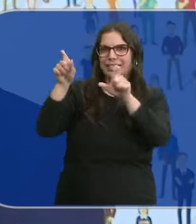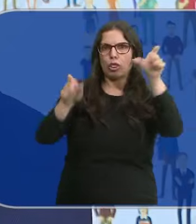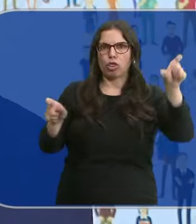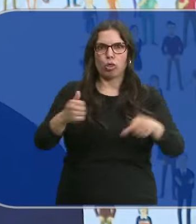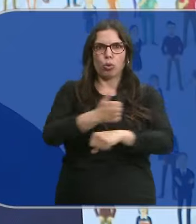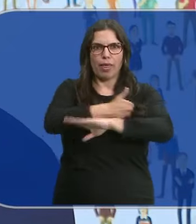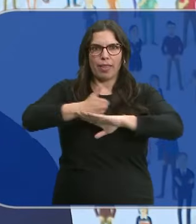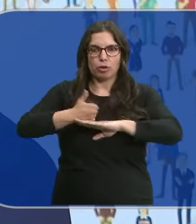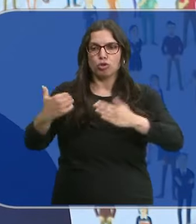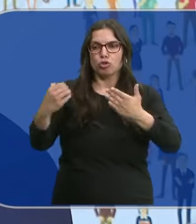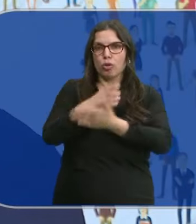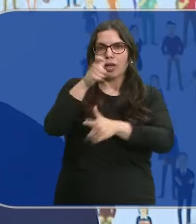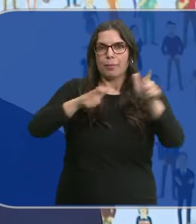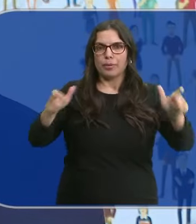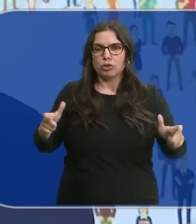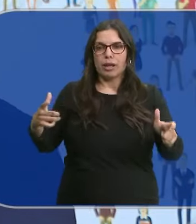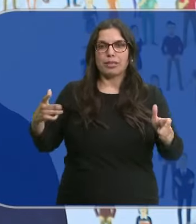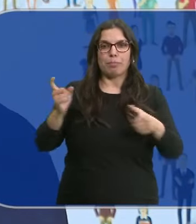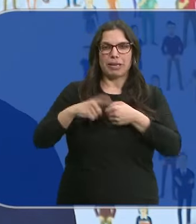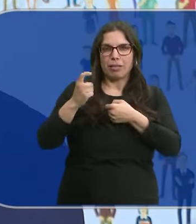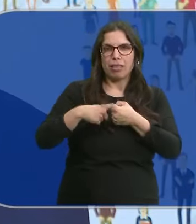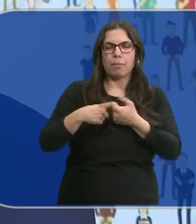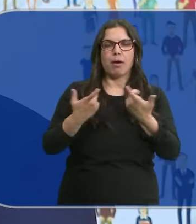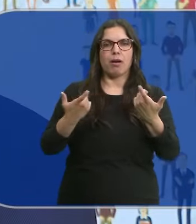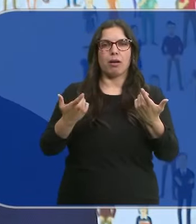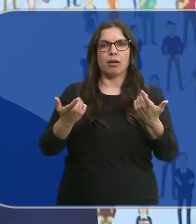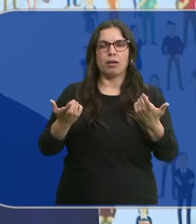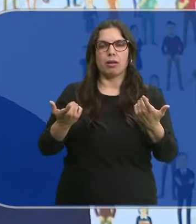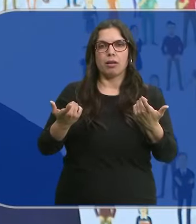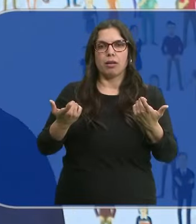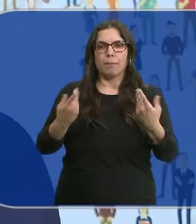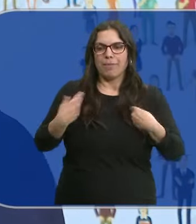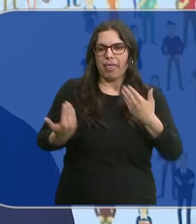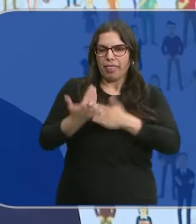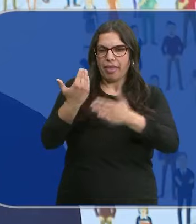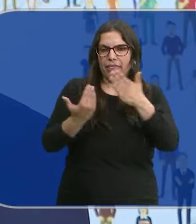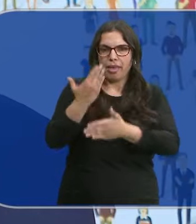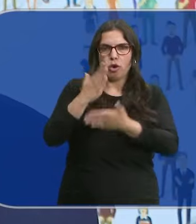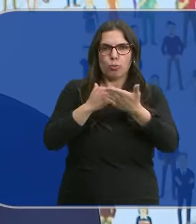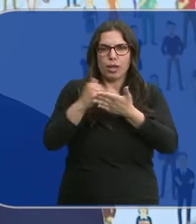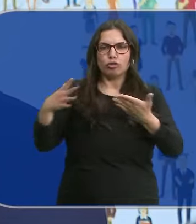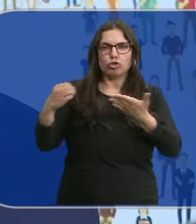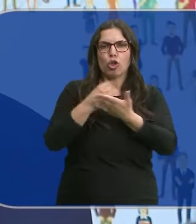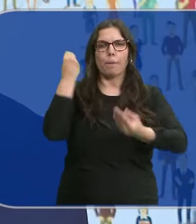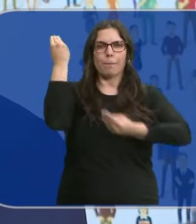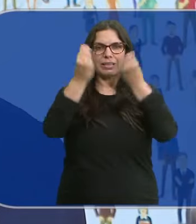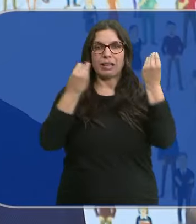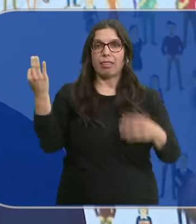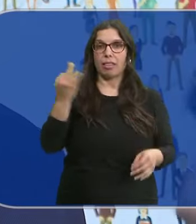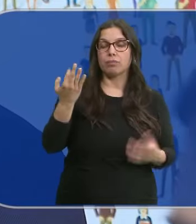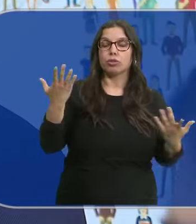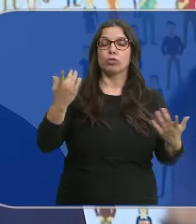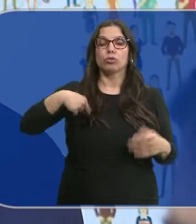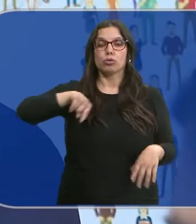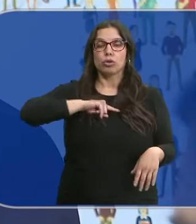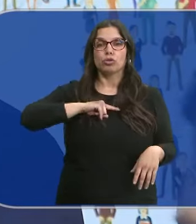ciudadanos y de todo el entramado social que participa en la vida diaria de nuestra comunidad. Y en ese sentido, pues